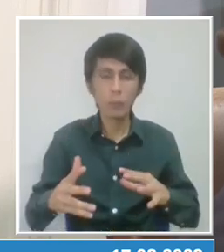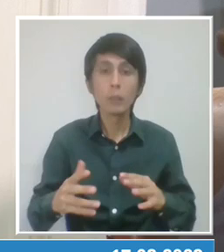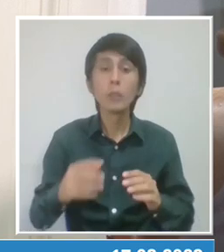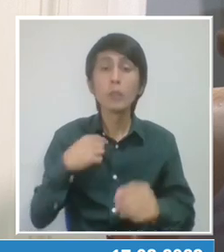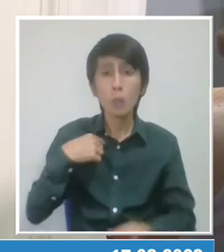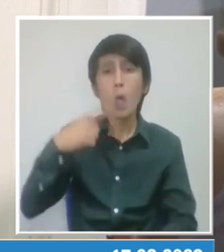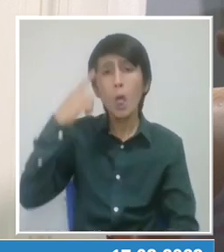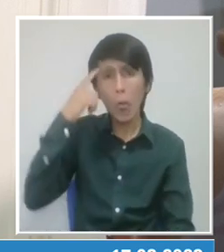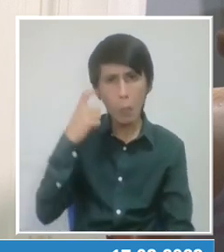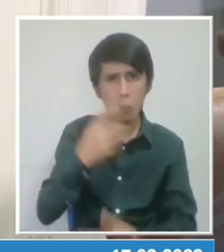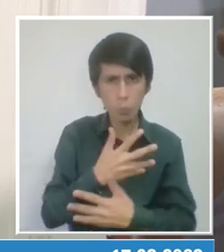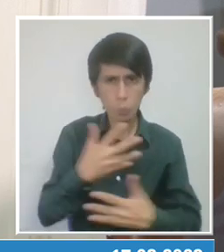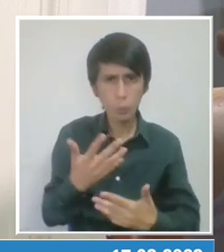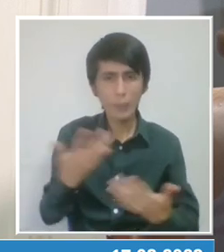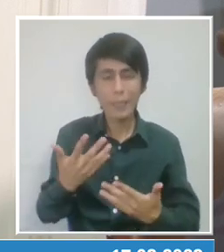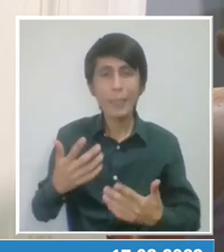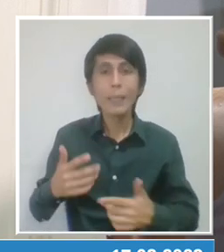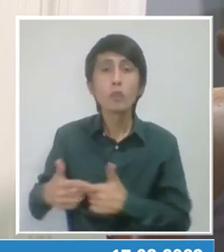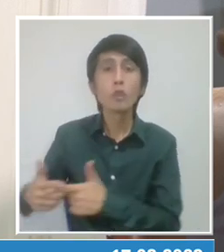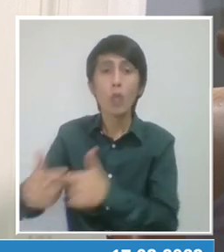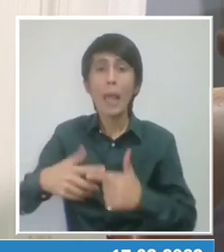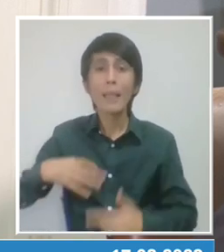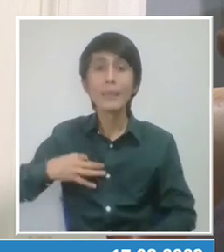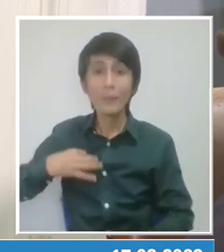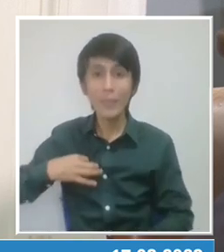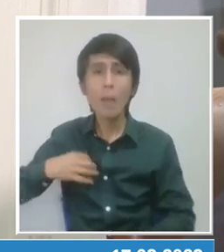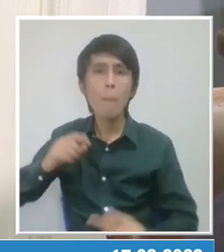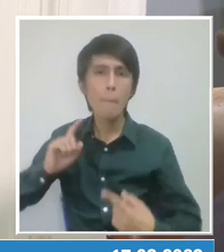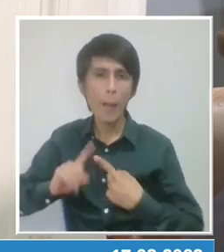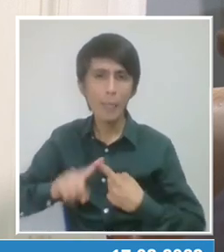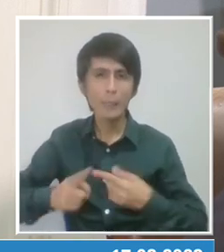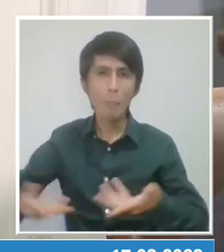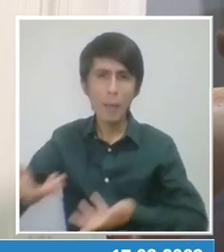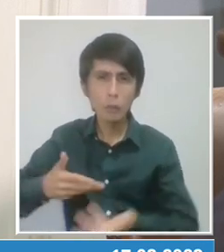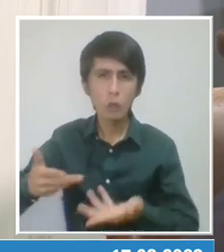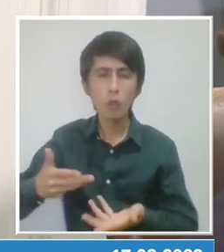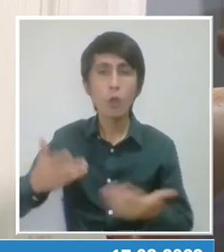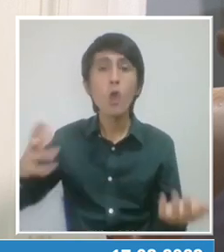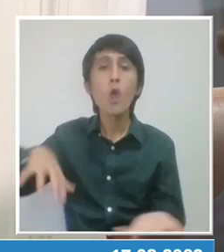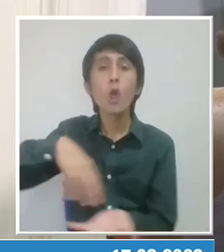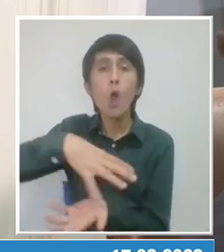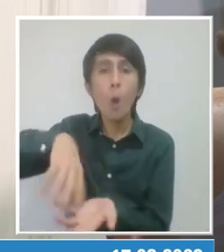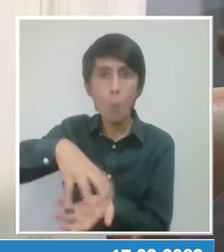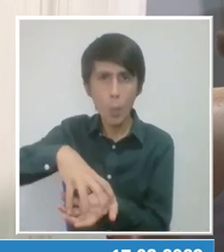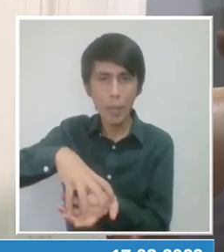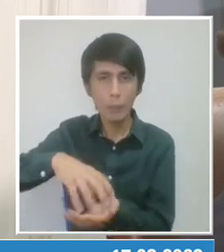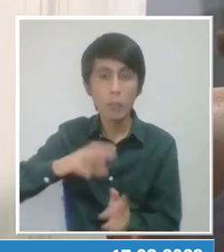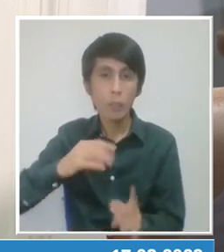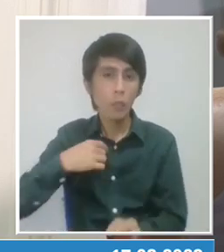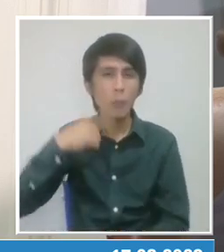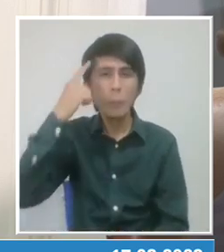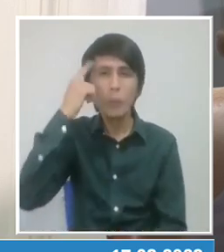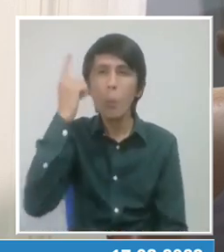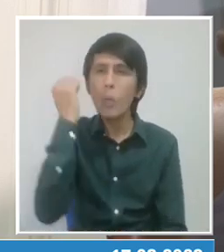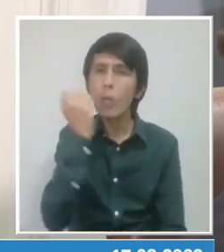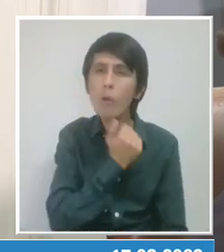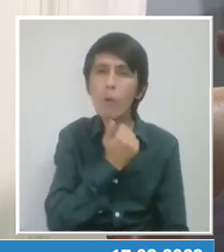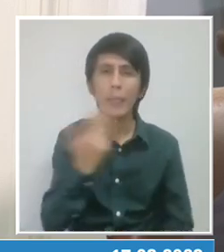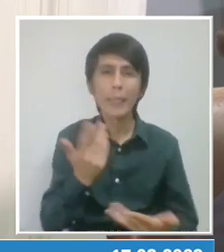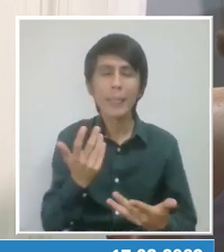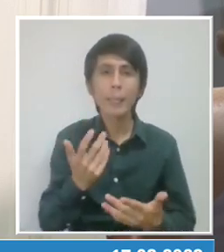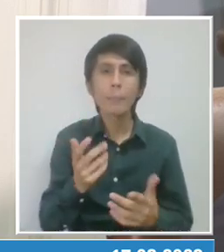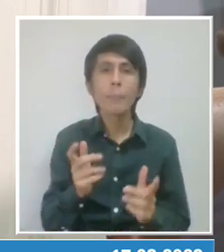civil a nivel comunal. Yo creo que cometieron un error cuando eliminaron los consejos